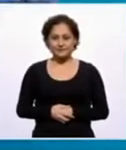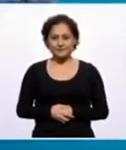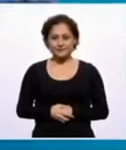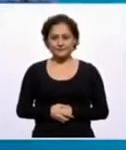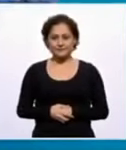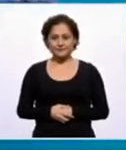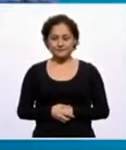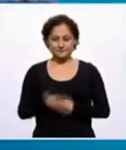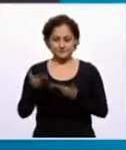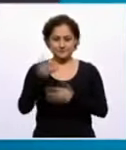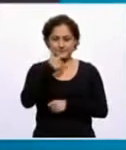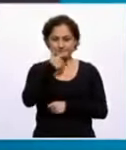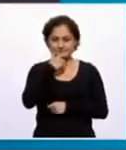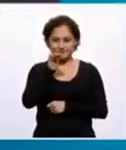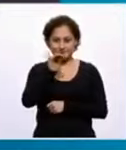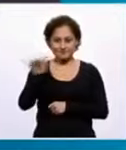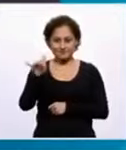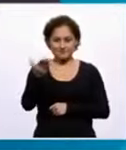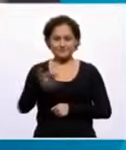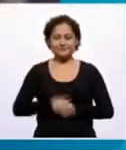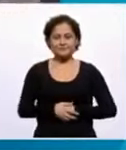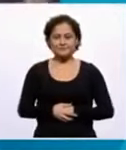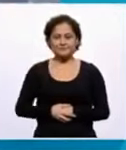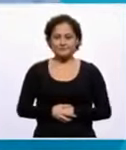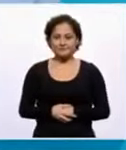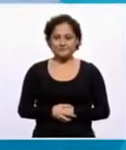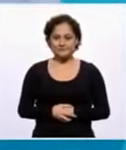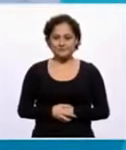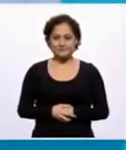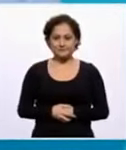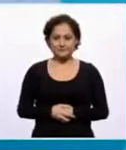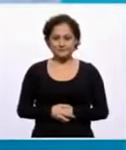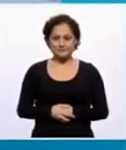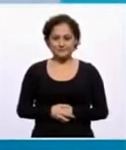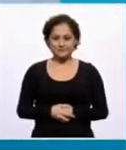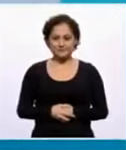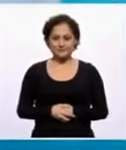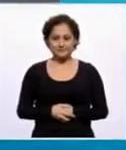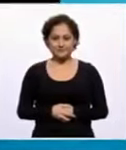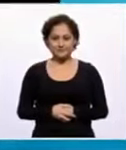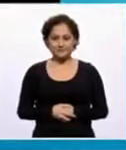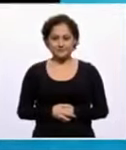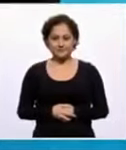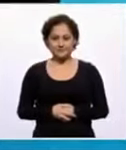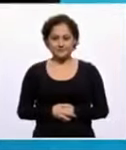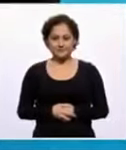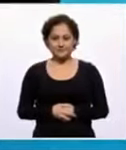As soon as I get home from school, I head over to the bakery and we start baking.